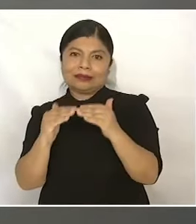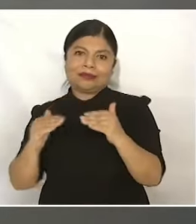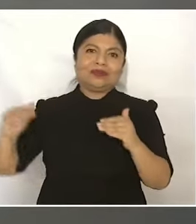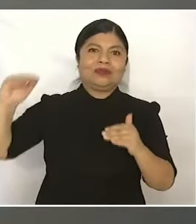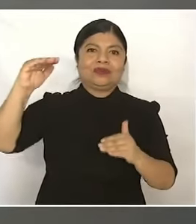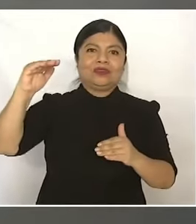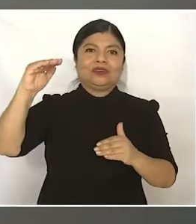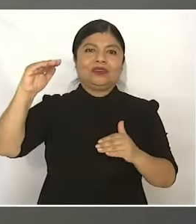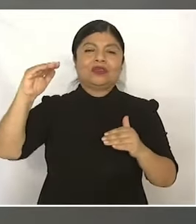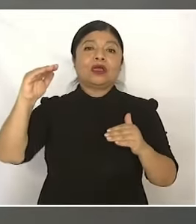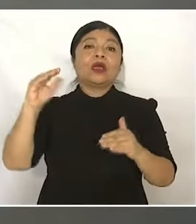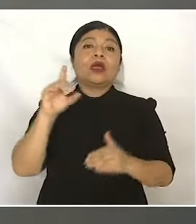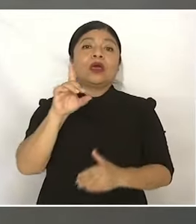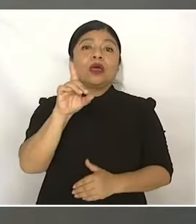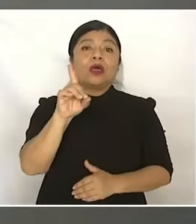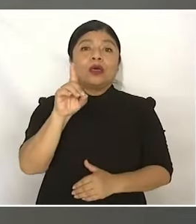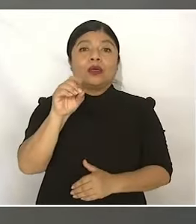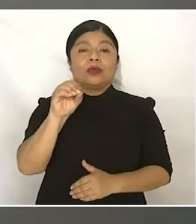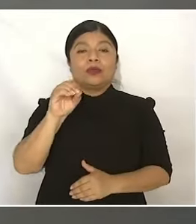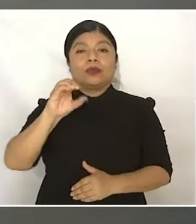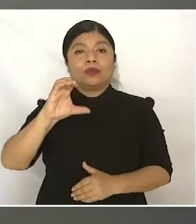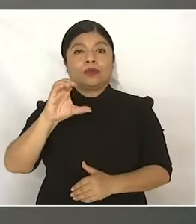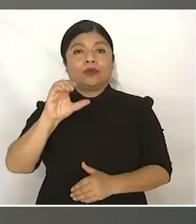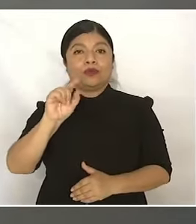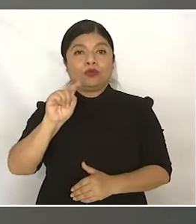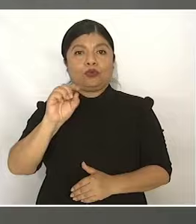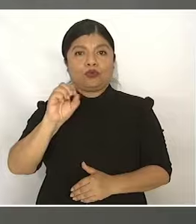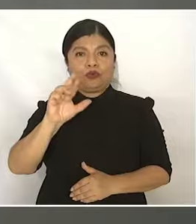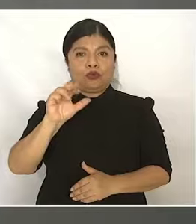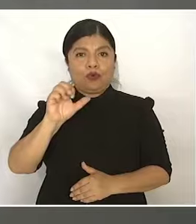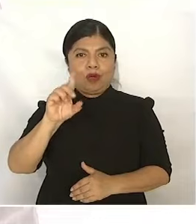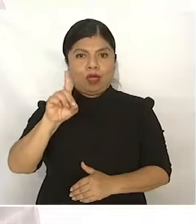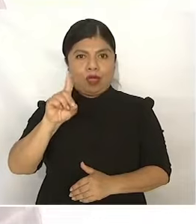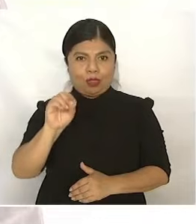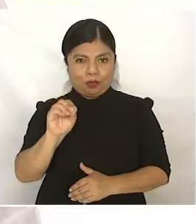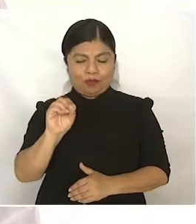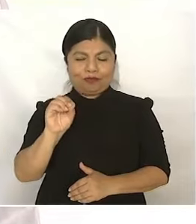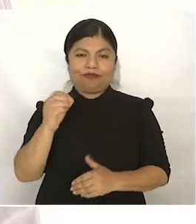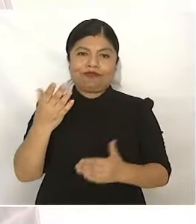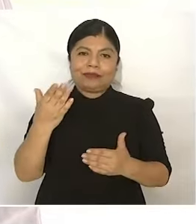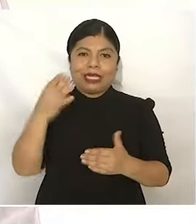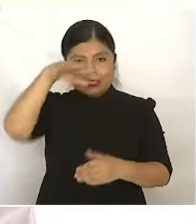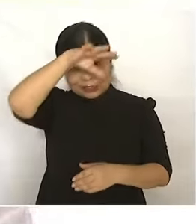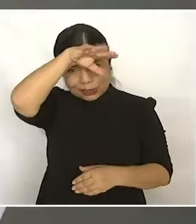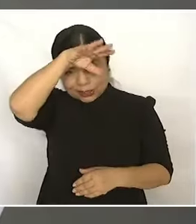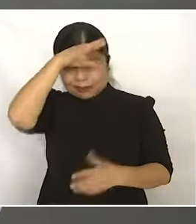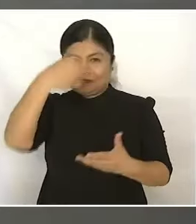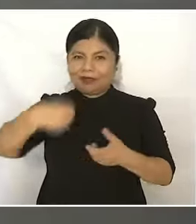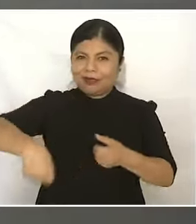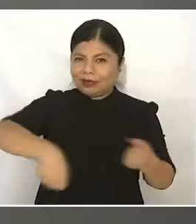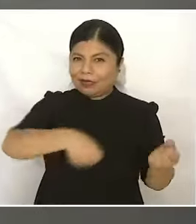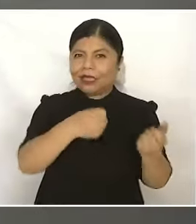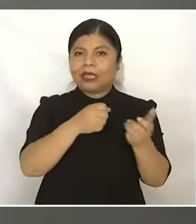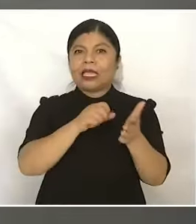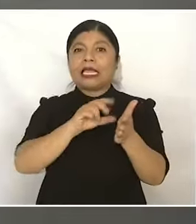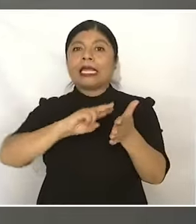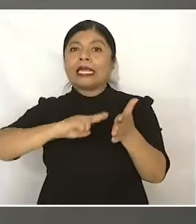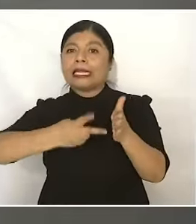en derecho, en filosofía, en antropología, en ingeniería, son 4 años